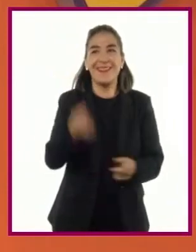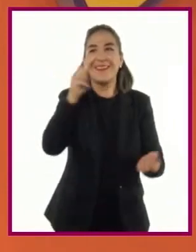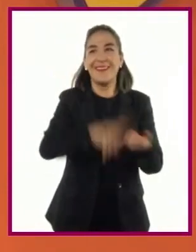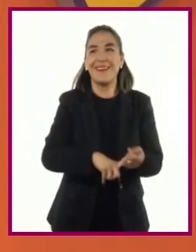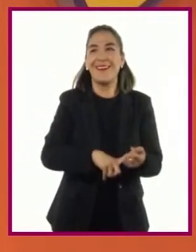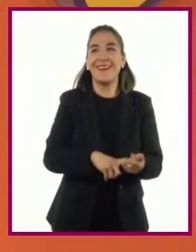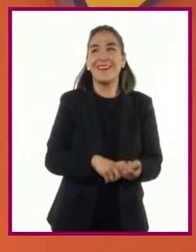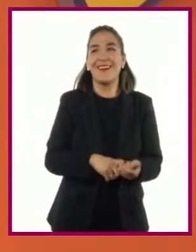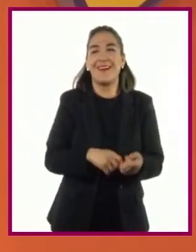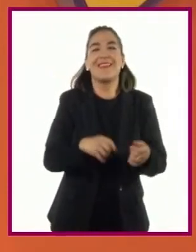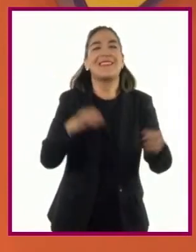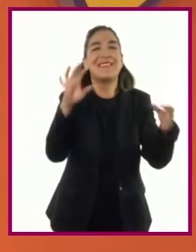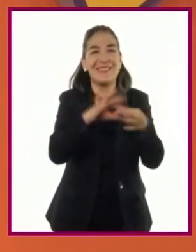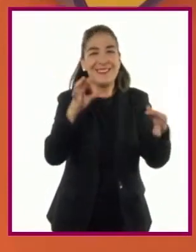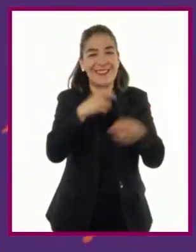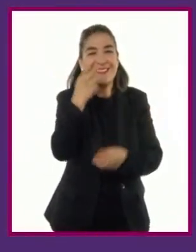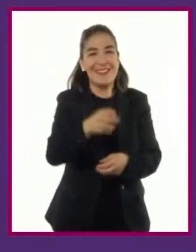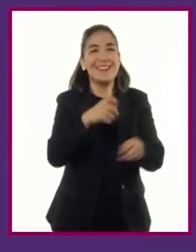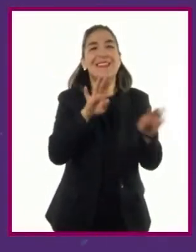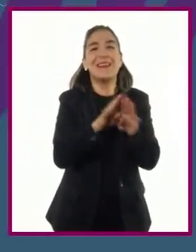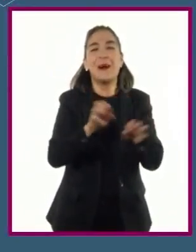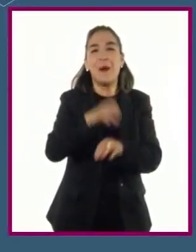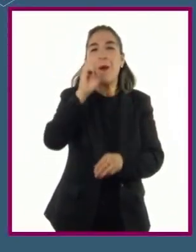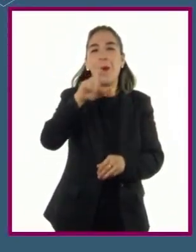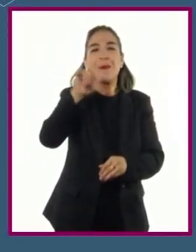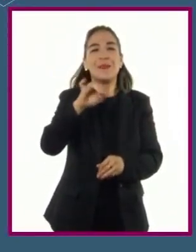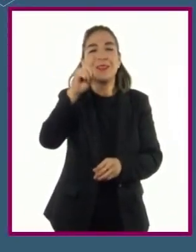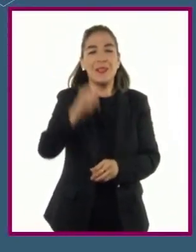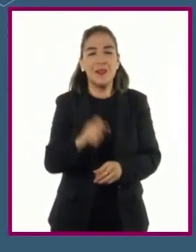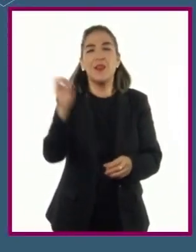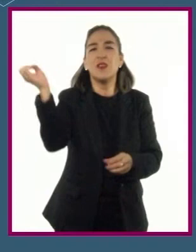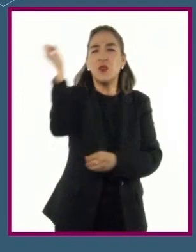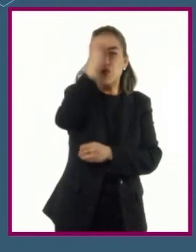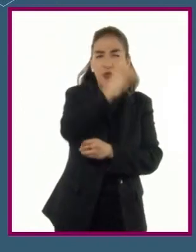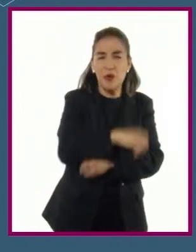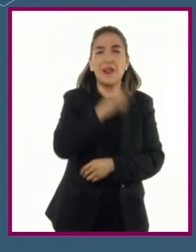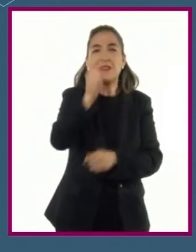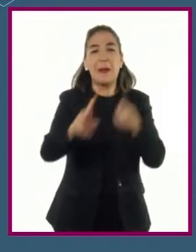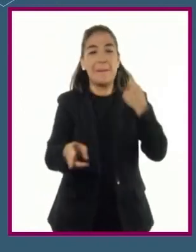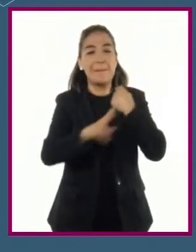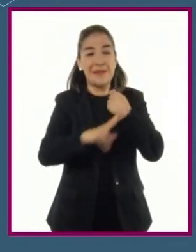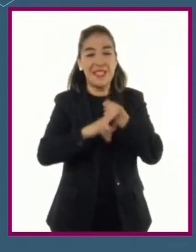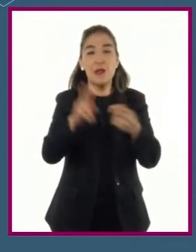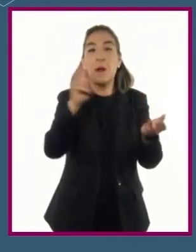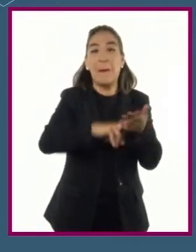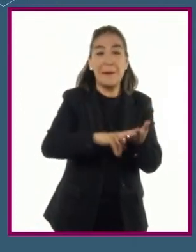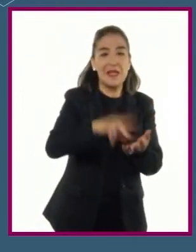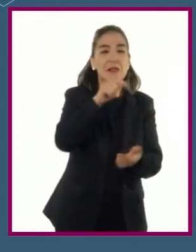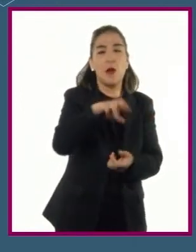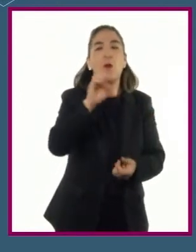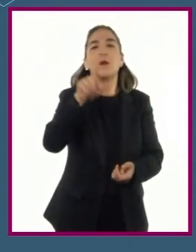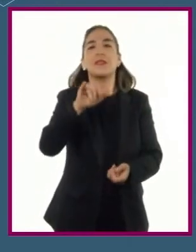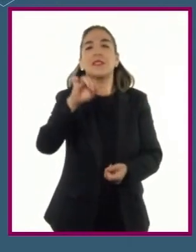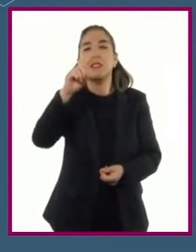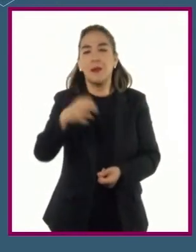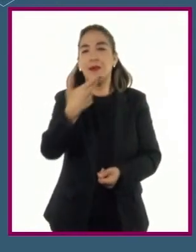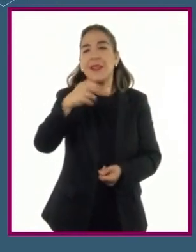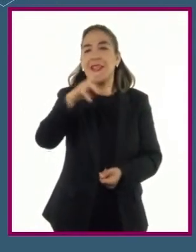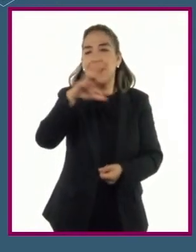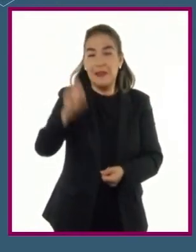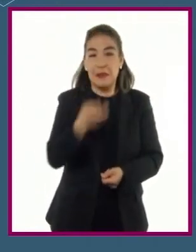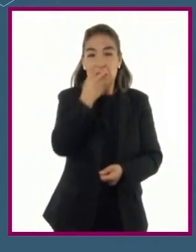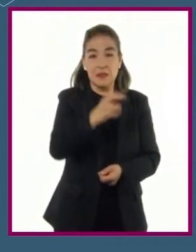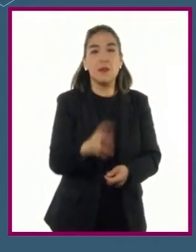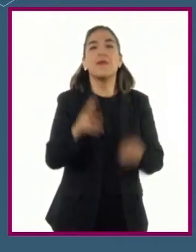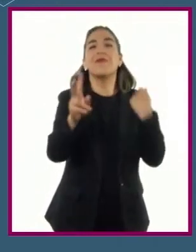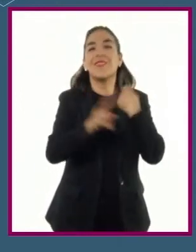la presencia de compuestos como los óxidos. Por ejemplo, el vidrio verde contiene óxido de hierro, resultado de un